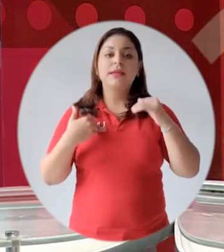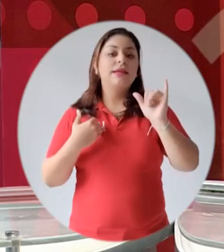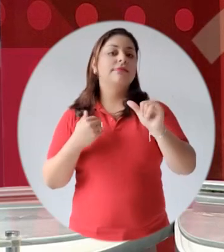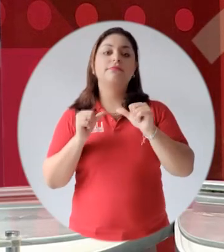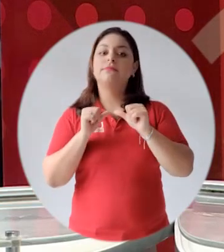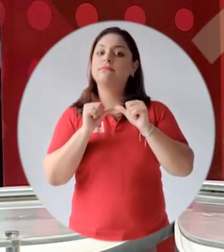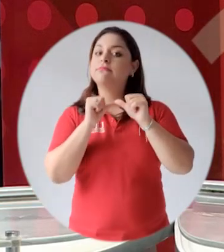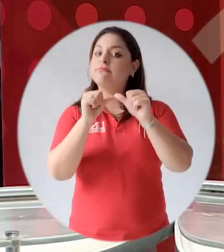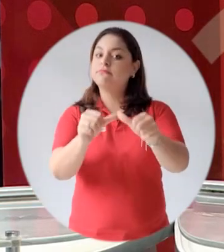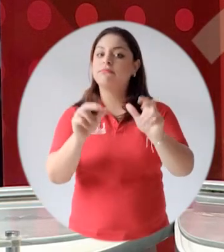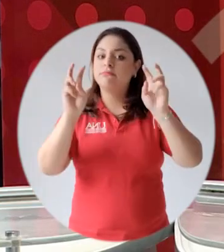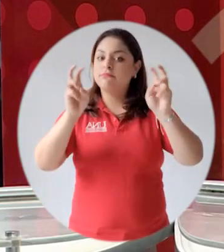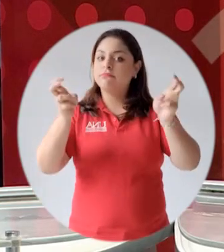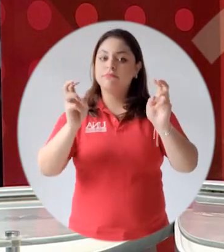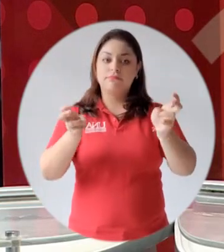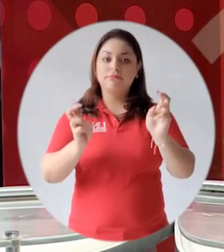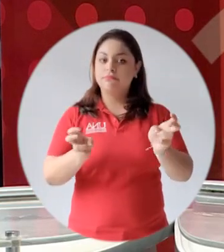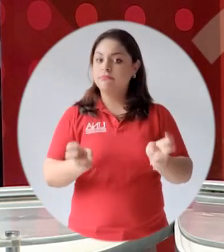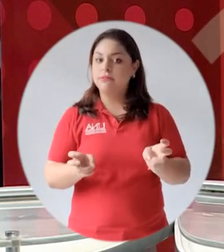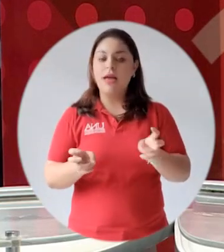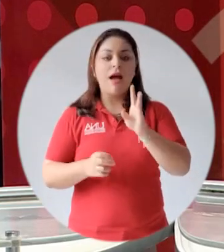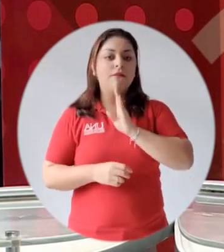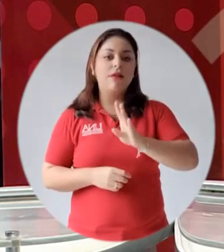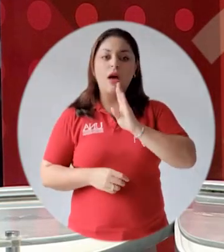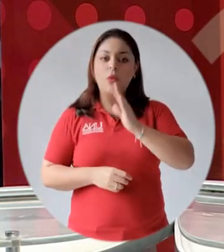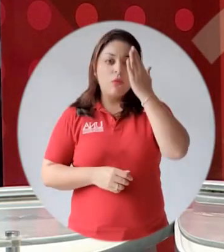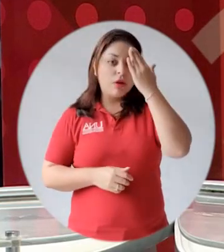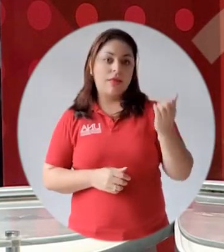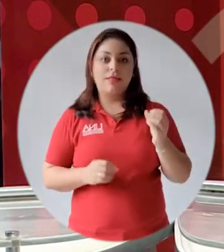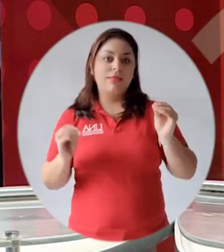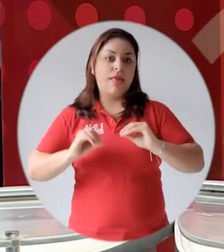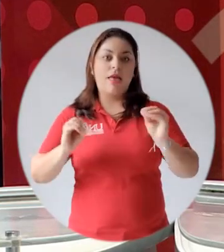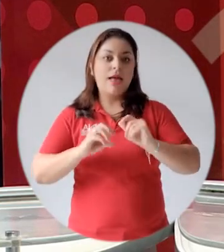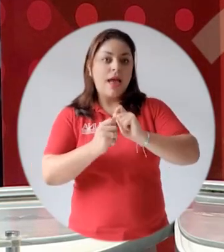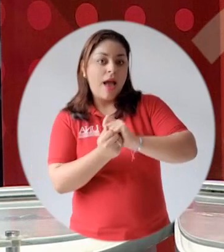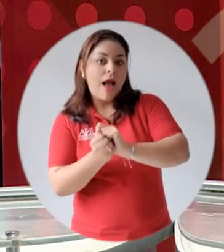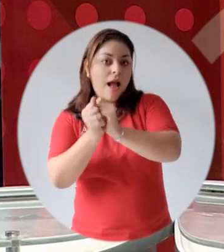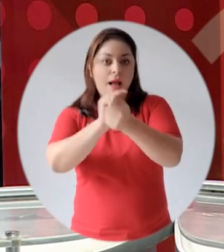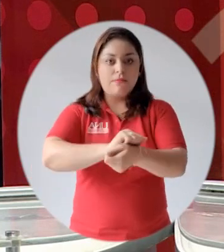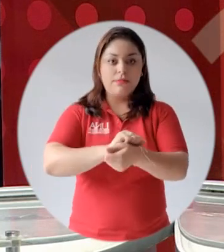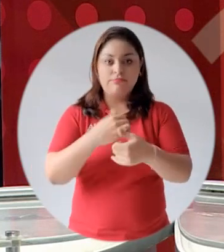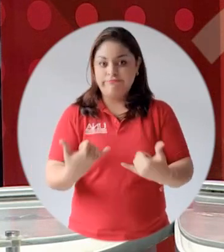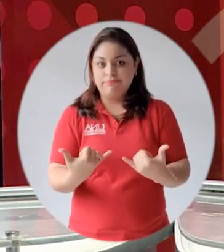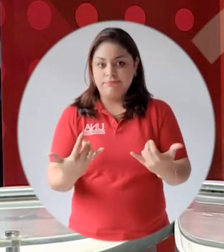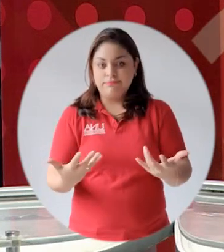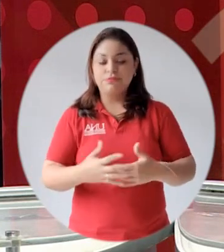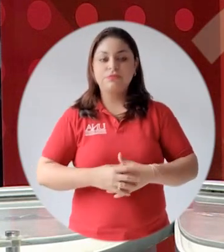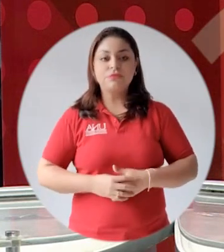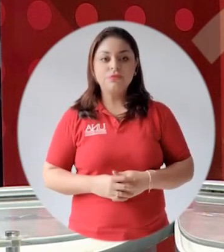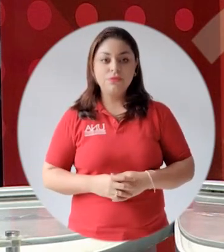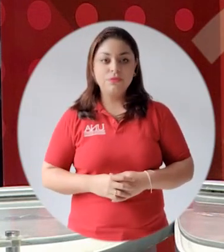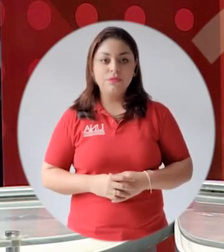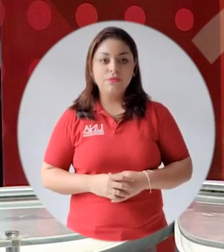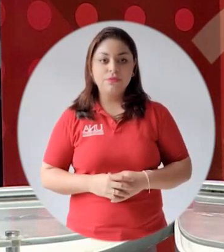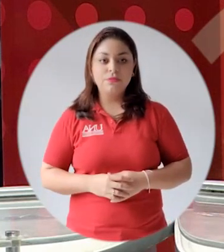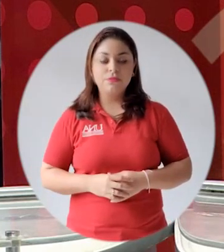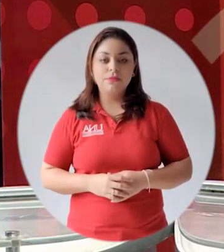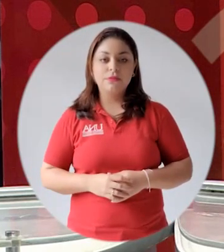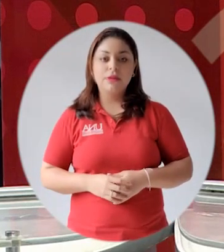seguiremos hablándolas, sentando las cosas pues no cambien de la manera que debe ser. Esta